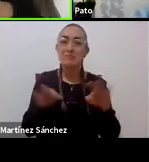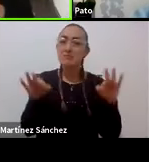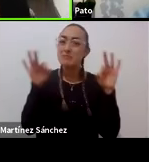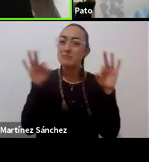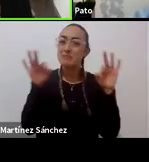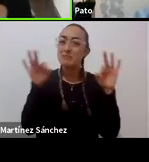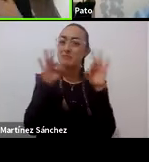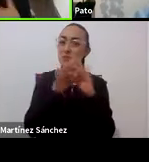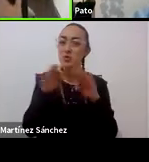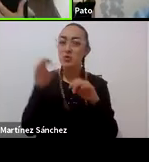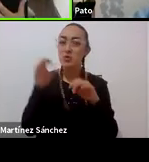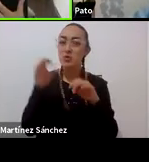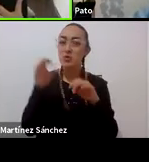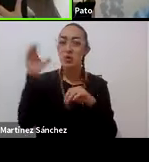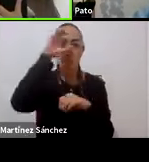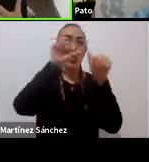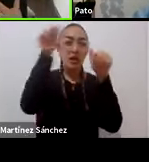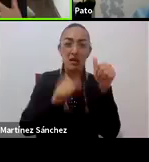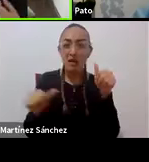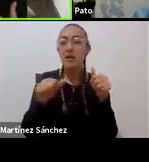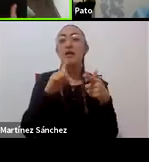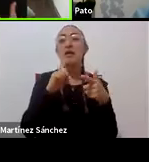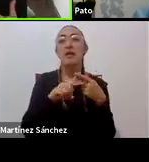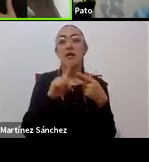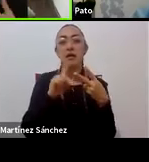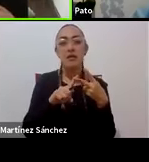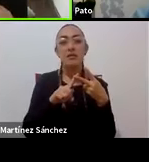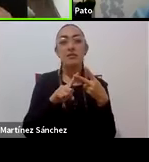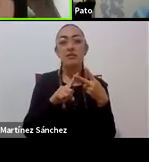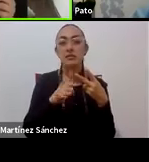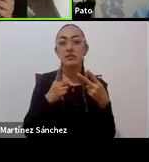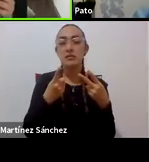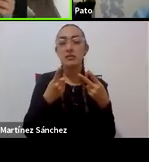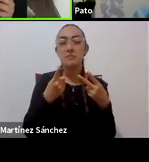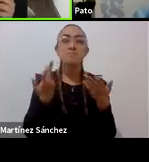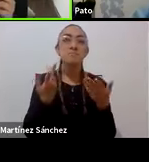cultura, analizar estas problemáticas con ellos y